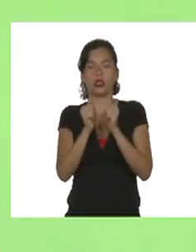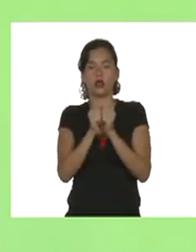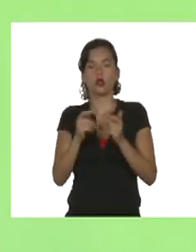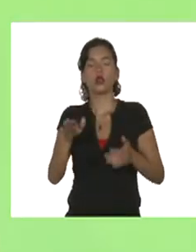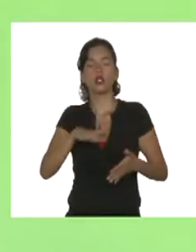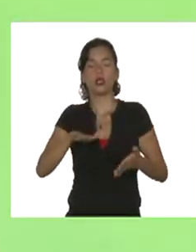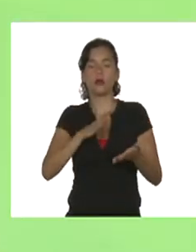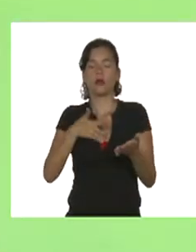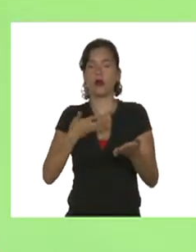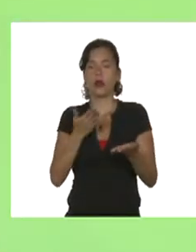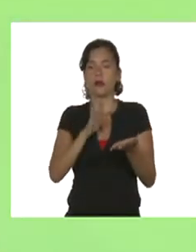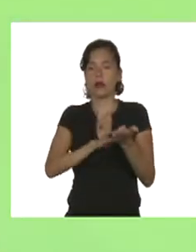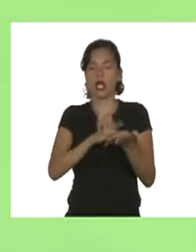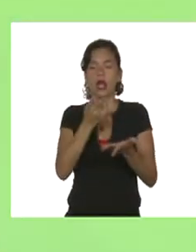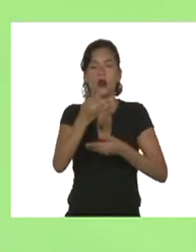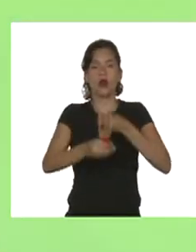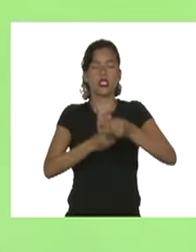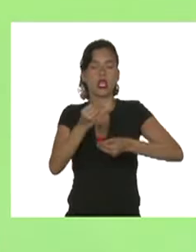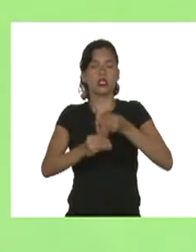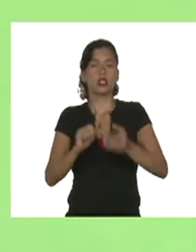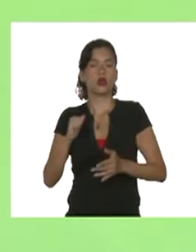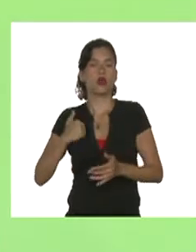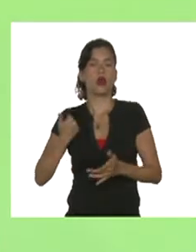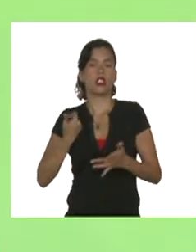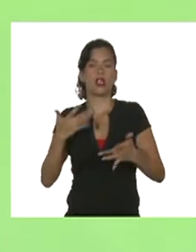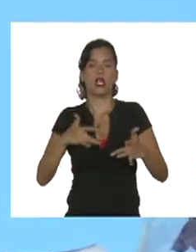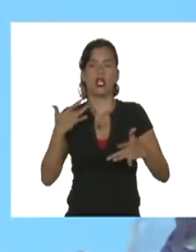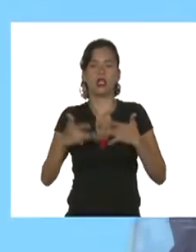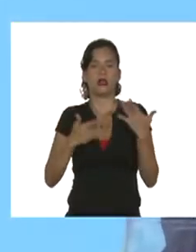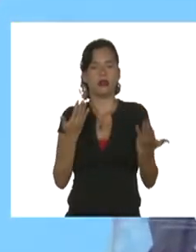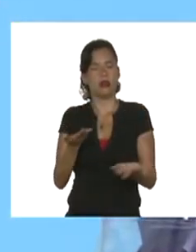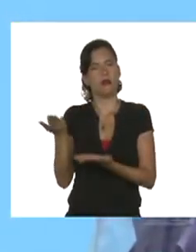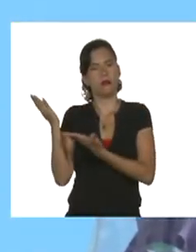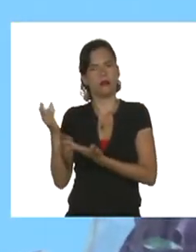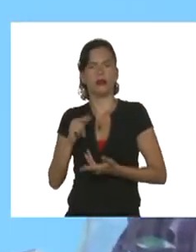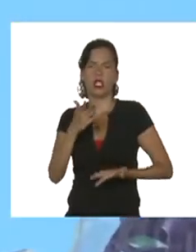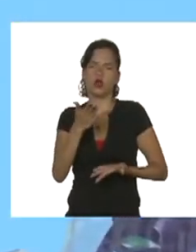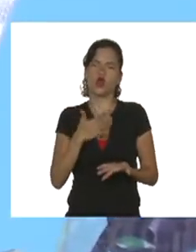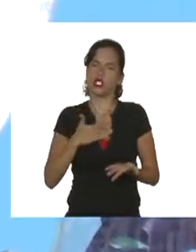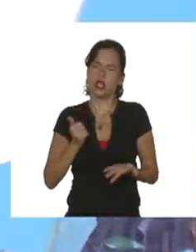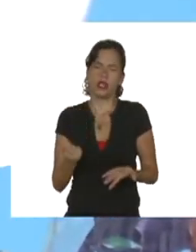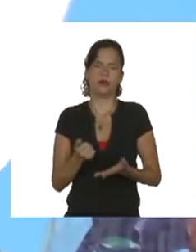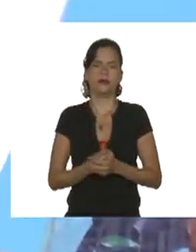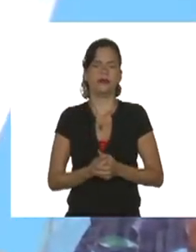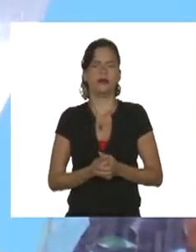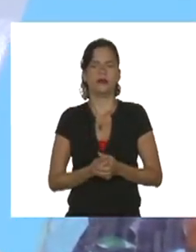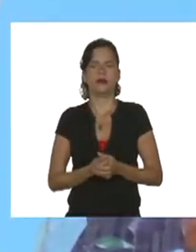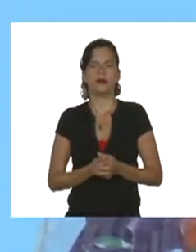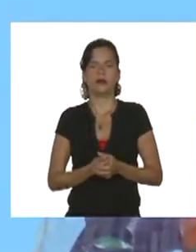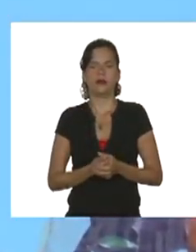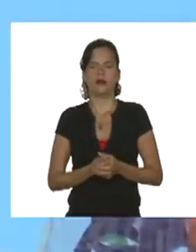y realizar cualquier actividad gráfico-plástico que ellos deseen. Y colocar